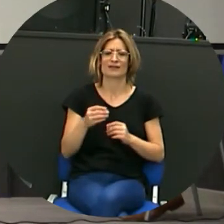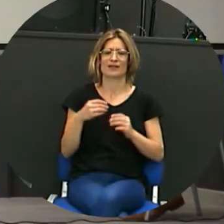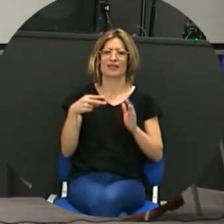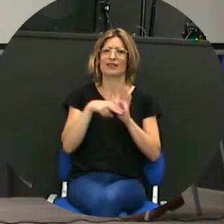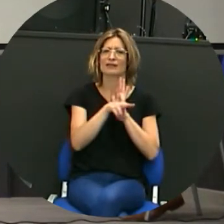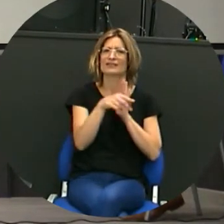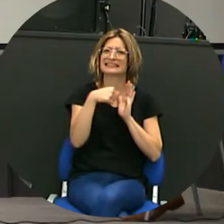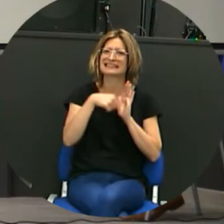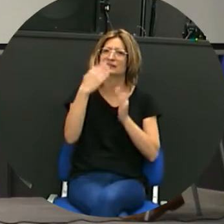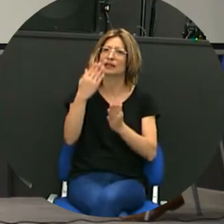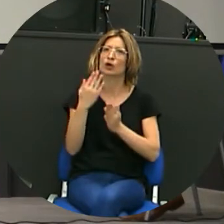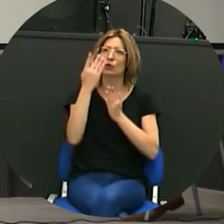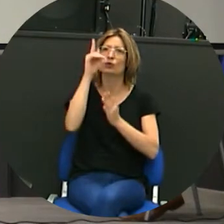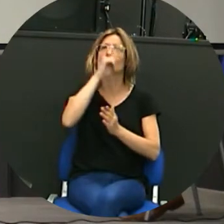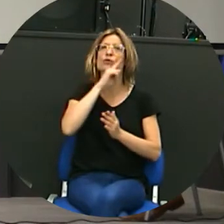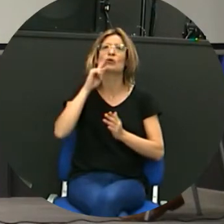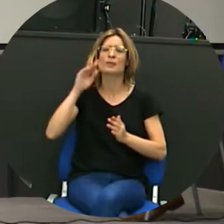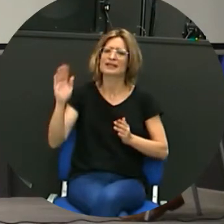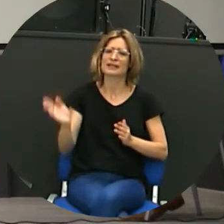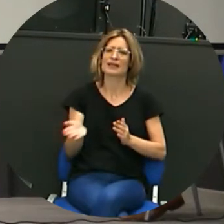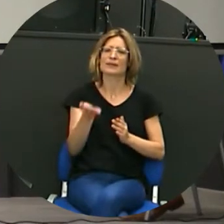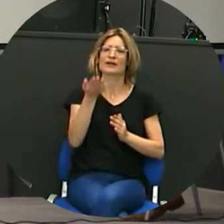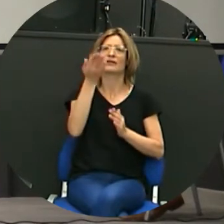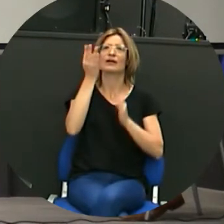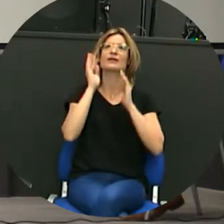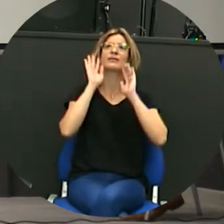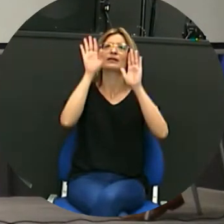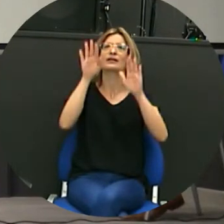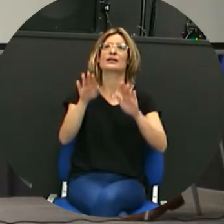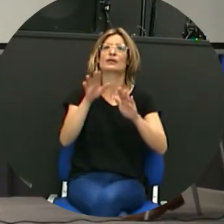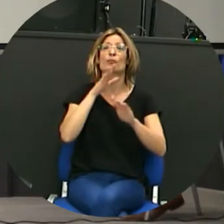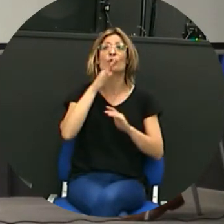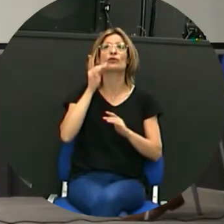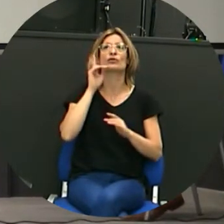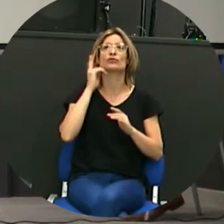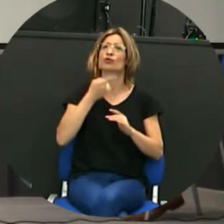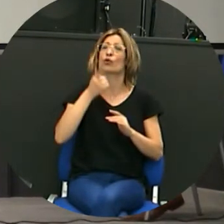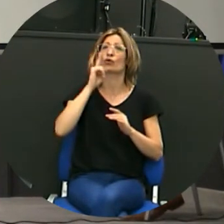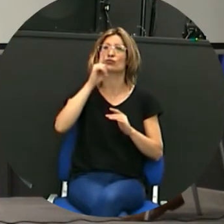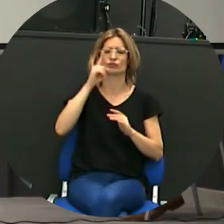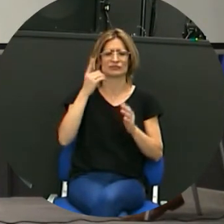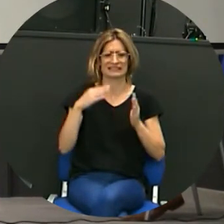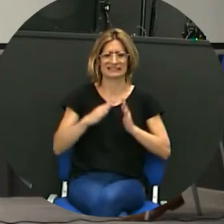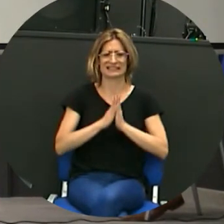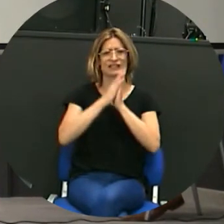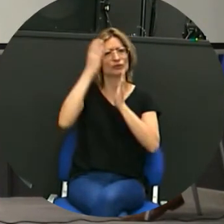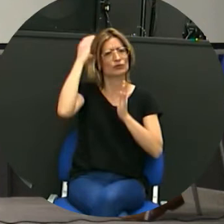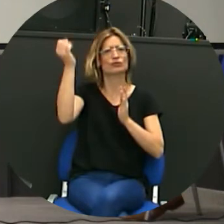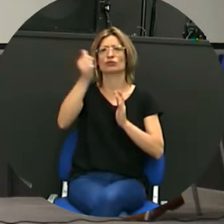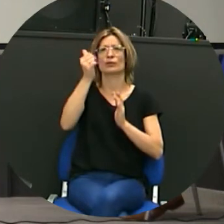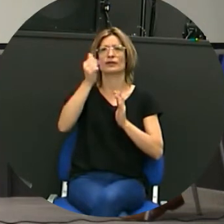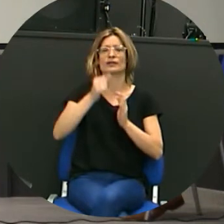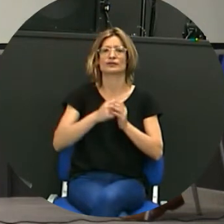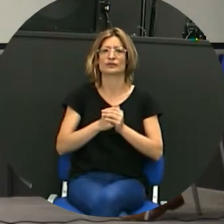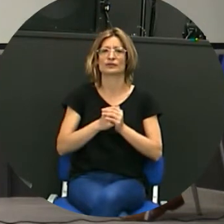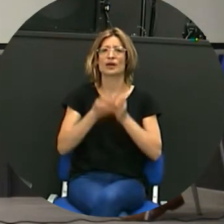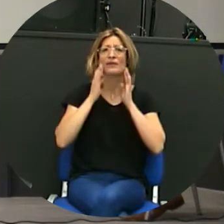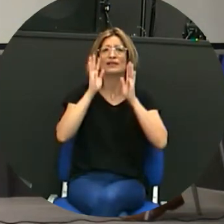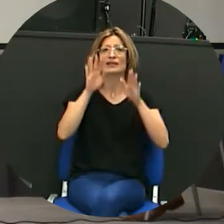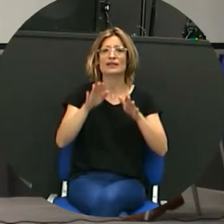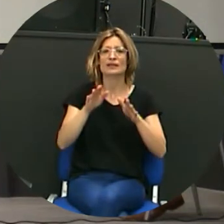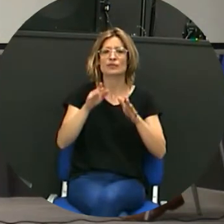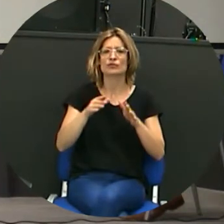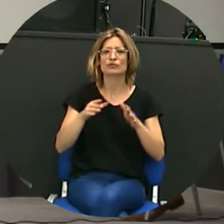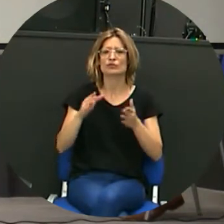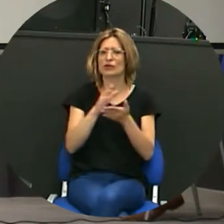queremos levantar tu nombre y bendecirte, porque solo tú eres santo y tú eres soberano. Bendecimos cada una de las personas que están